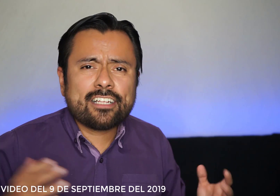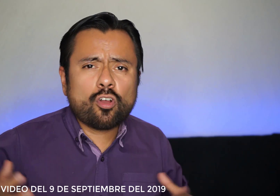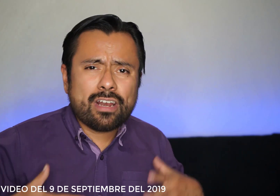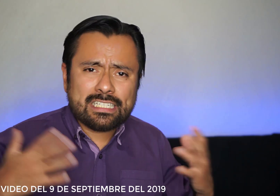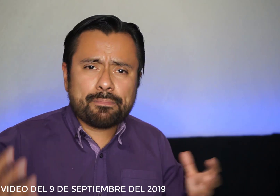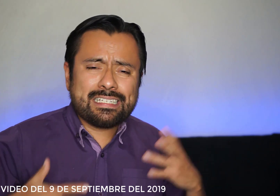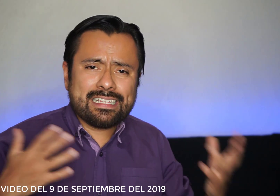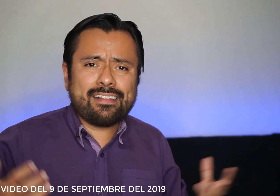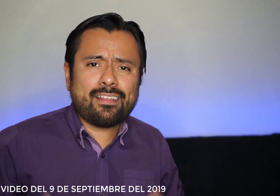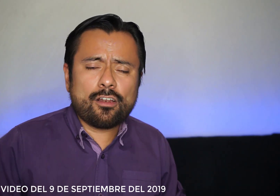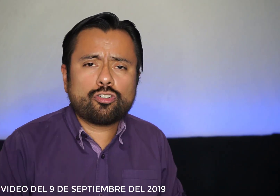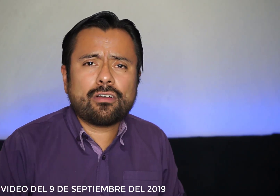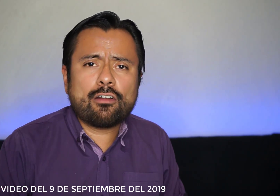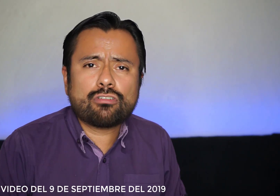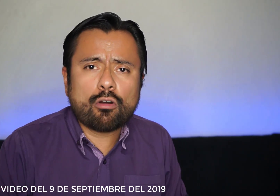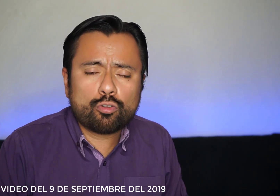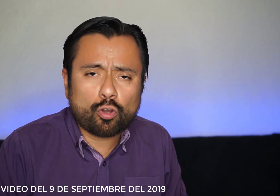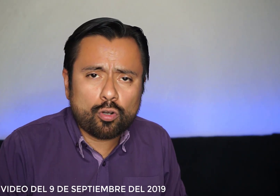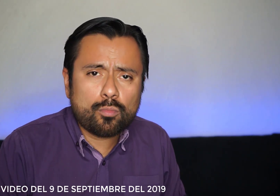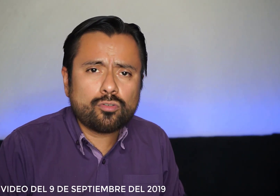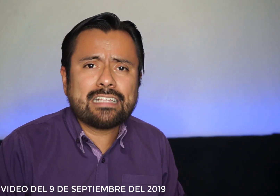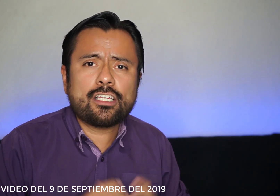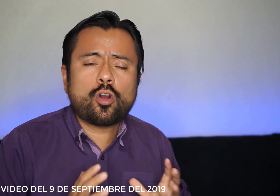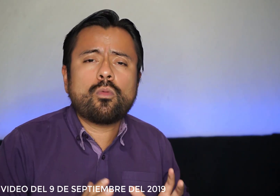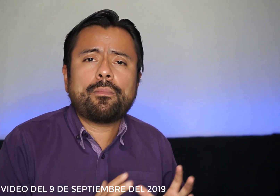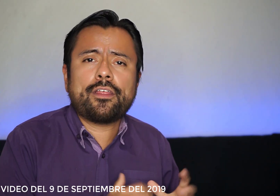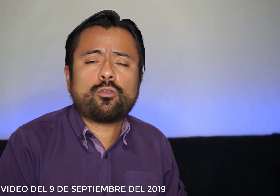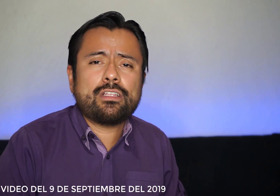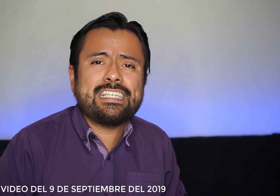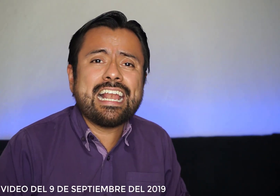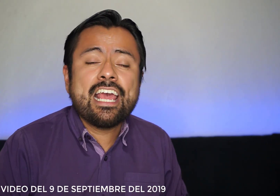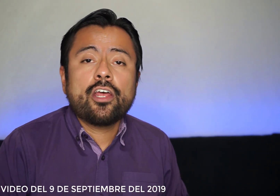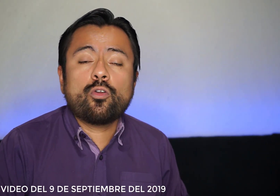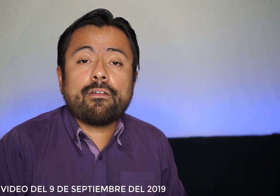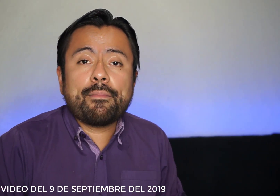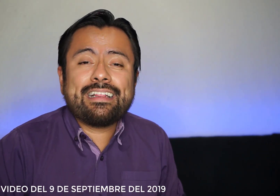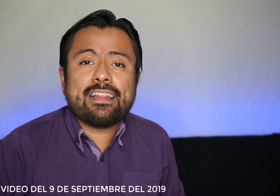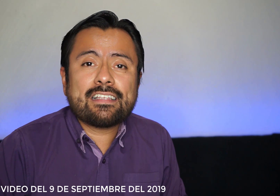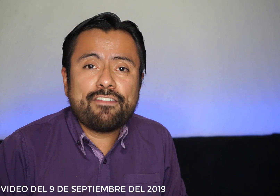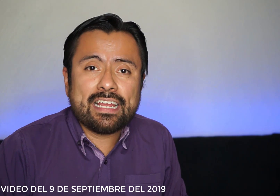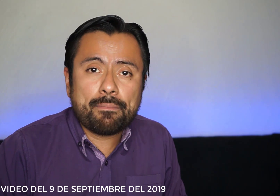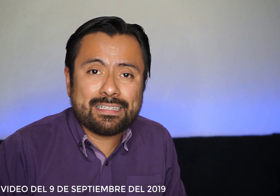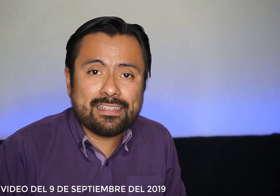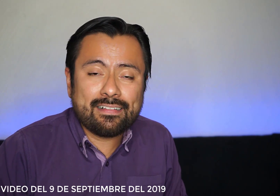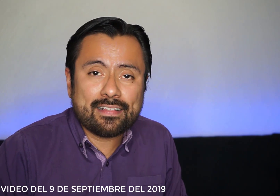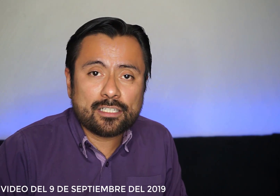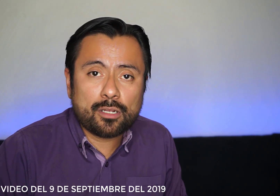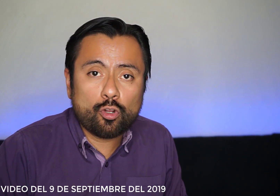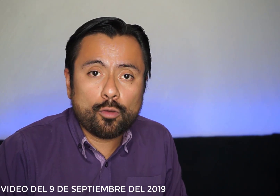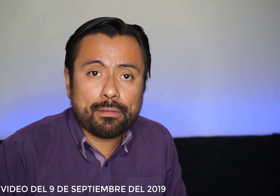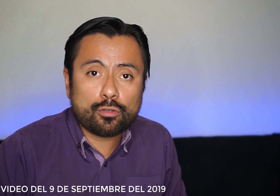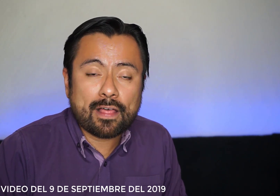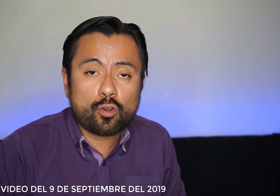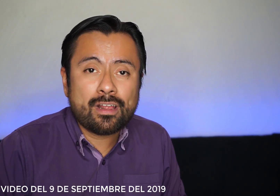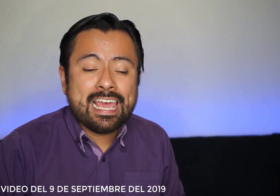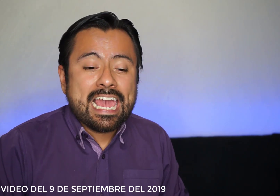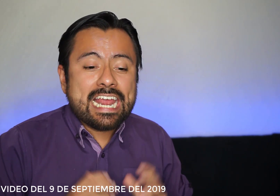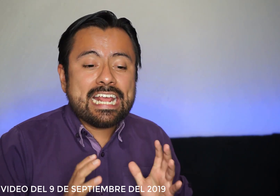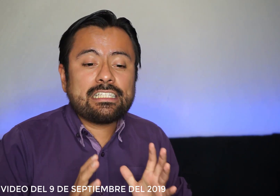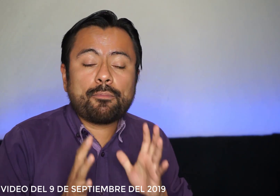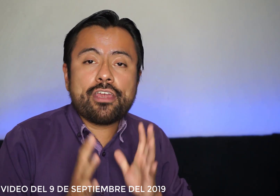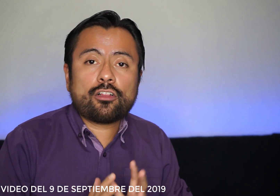los directores y presidentes de los órganos autónomos así como el poder judicial nuevamente desafían al presidente andrés manuel lópez obrador